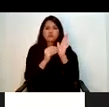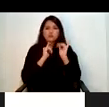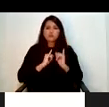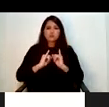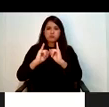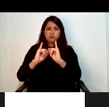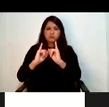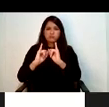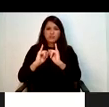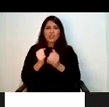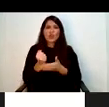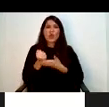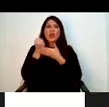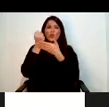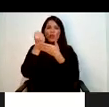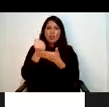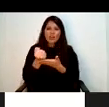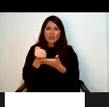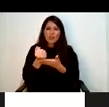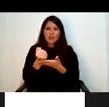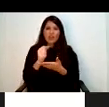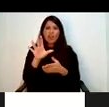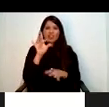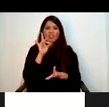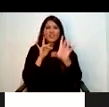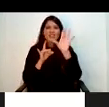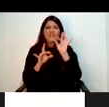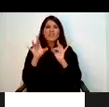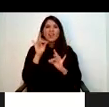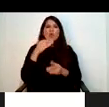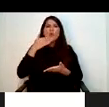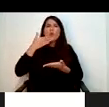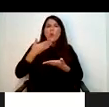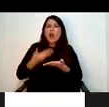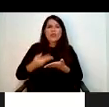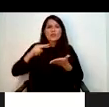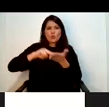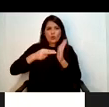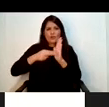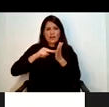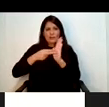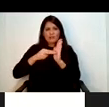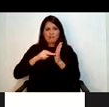a identificar cuándo va a ser un problema.